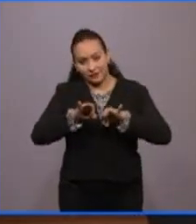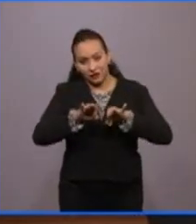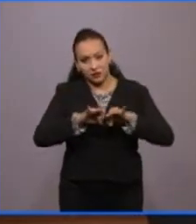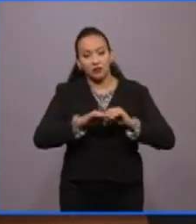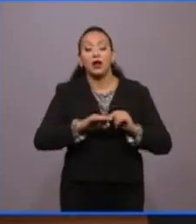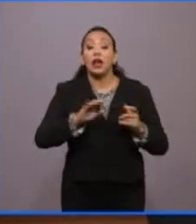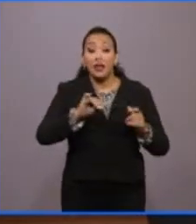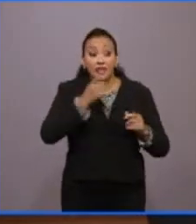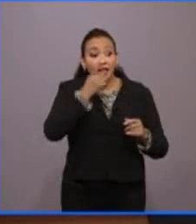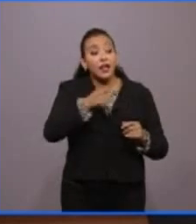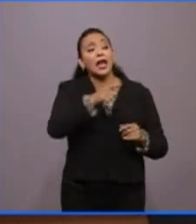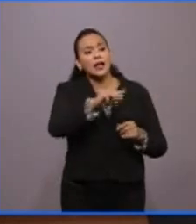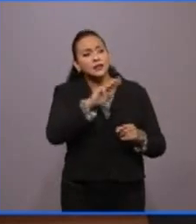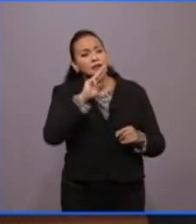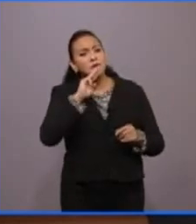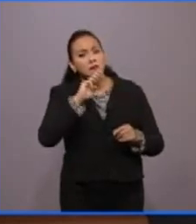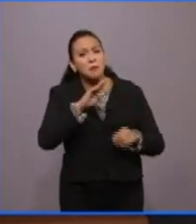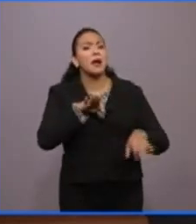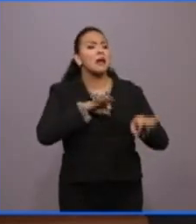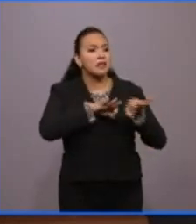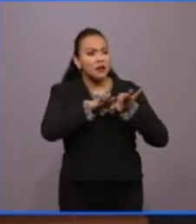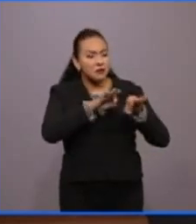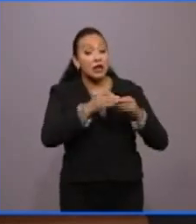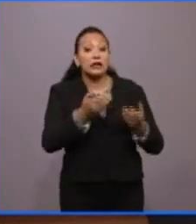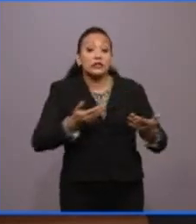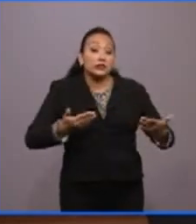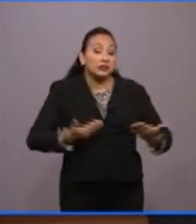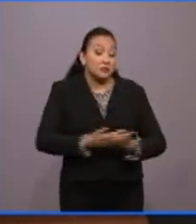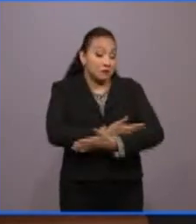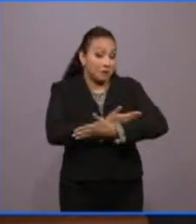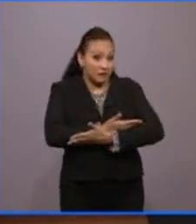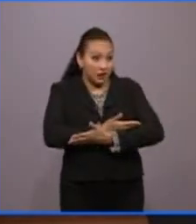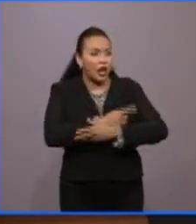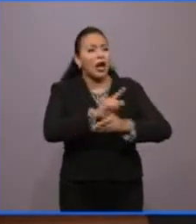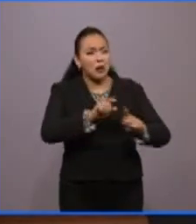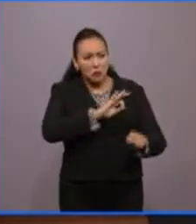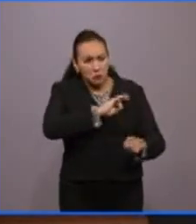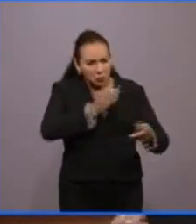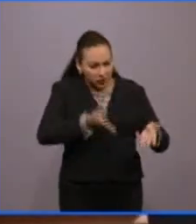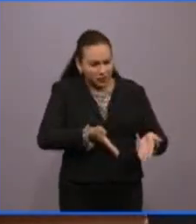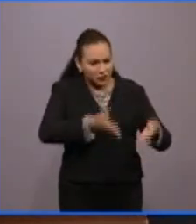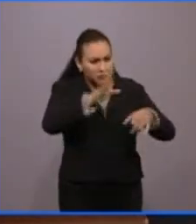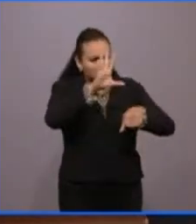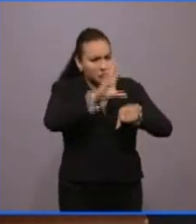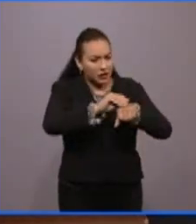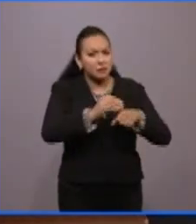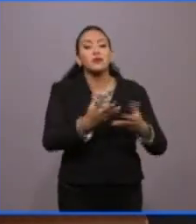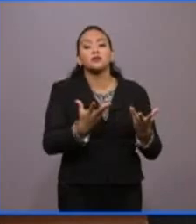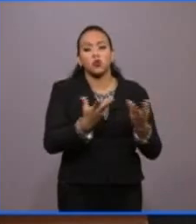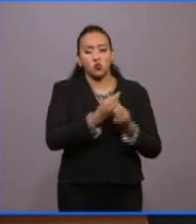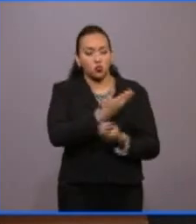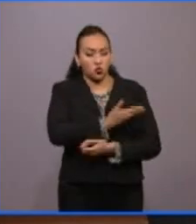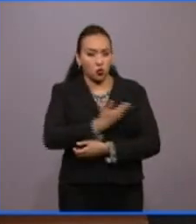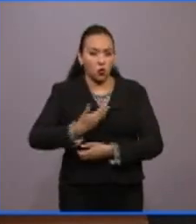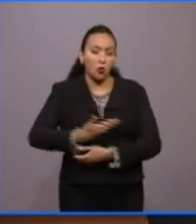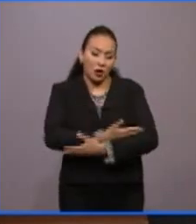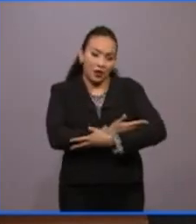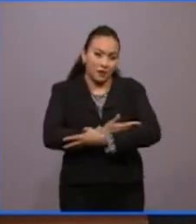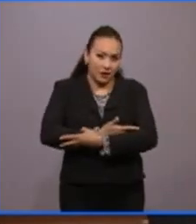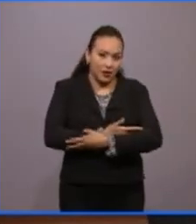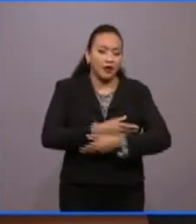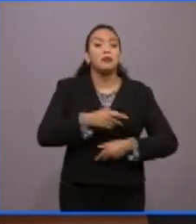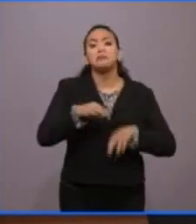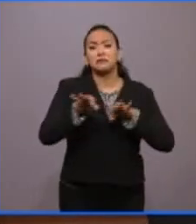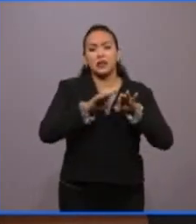y den menos oportunidades a las mujeres al asumir que saldrán por más tiempo de la fuerza